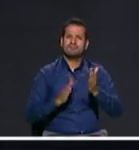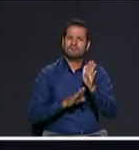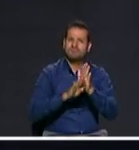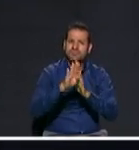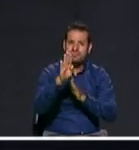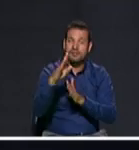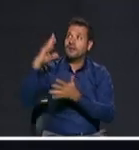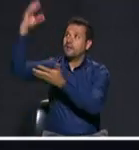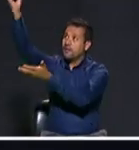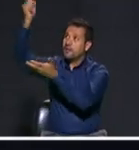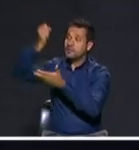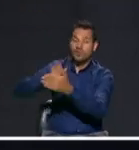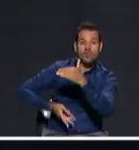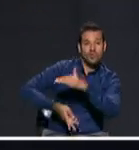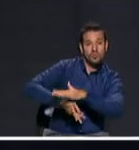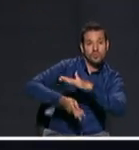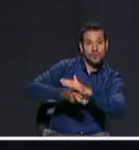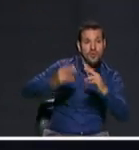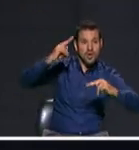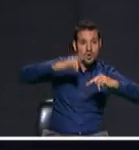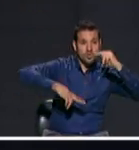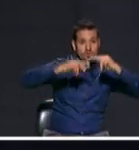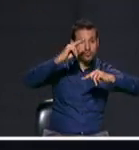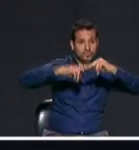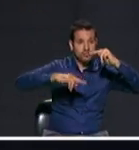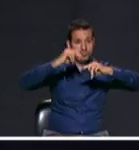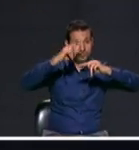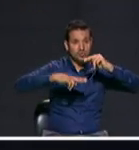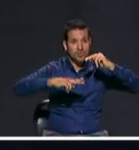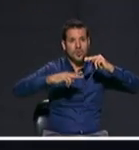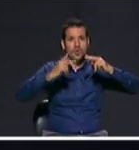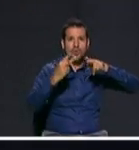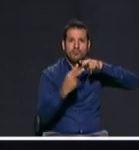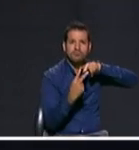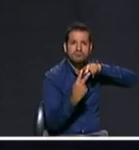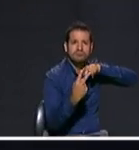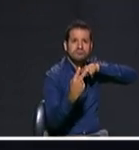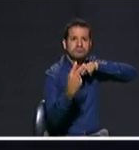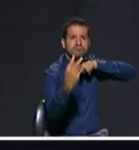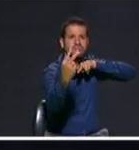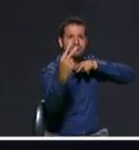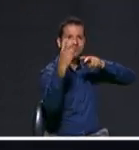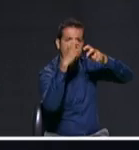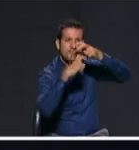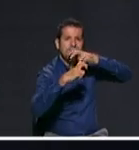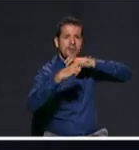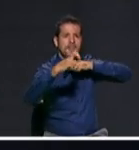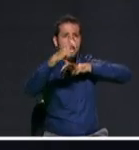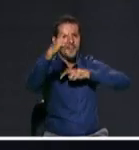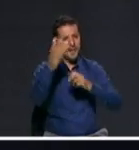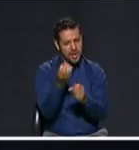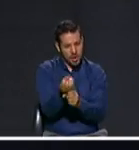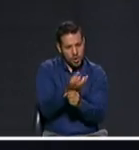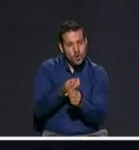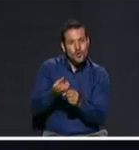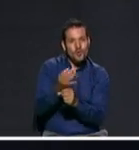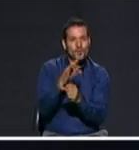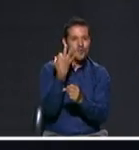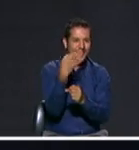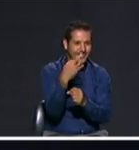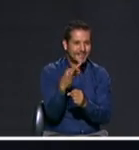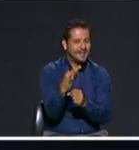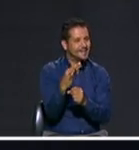aportar de ahora en adelante en la construcción de los cables nosotros vamos a construir el metrocable de la comuna 3 que parte de la estación hospital